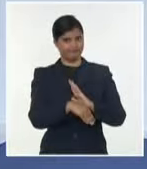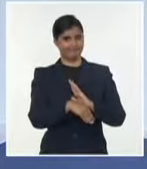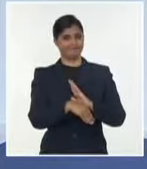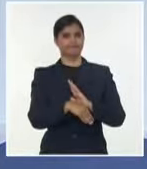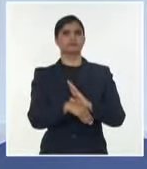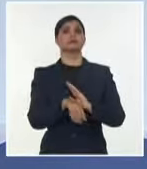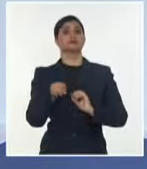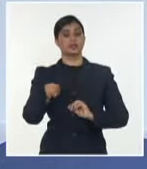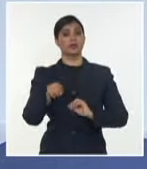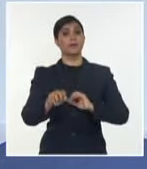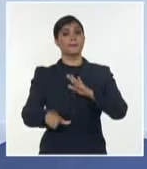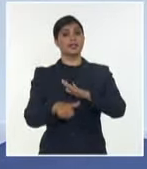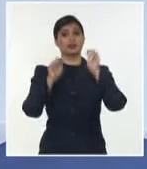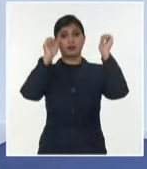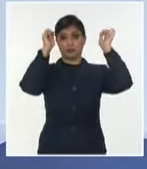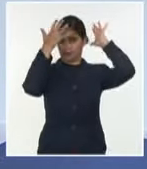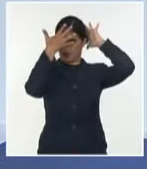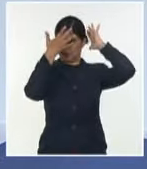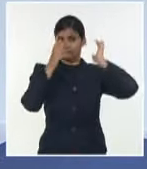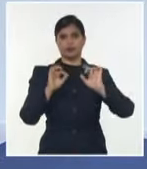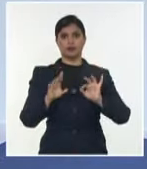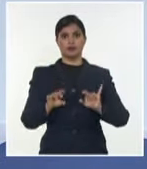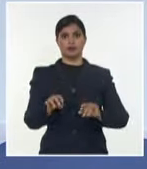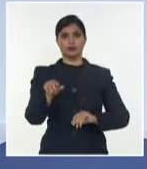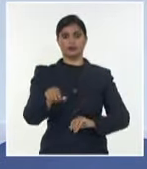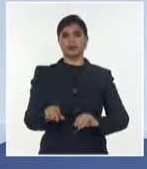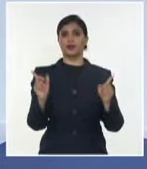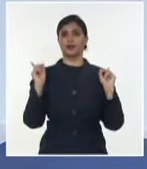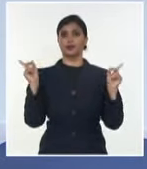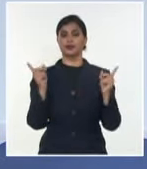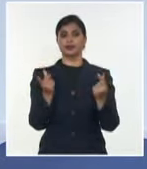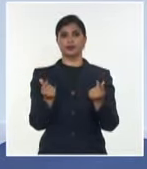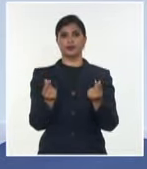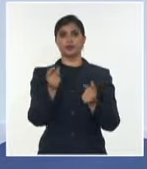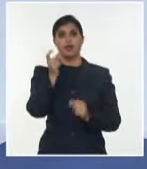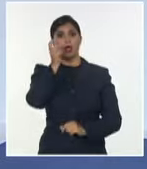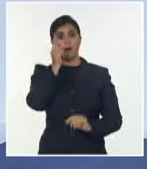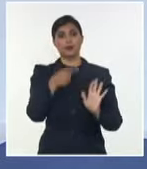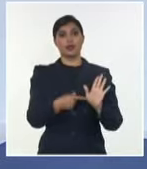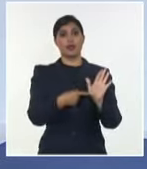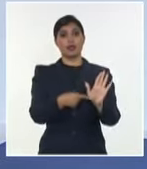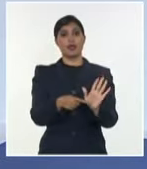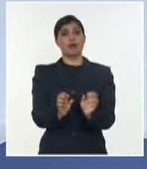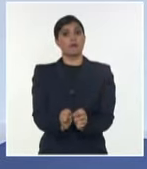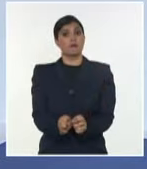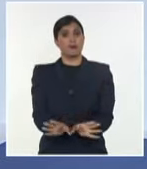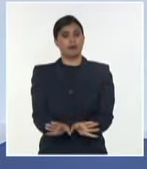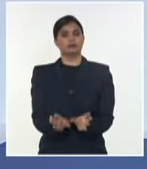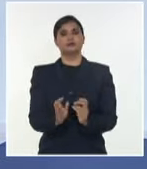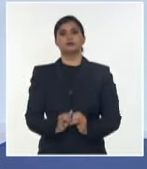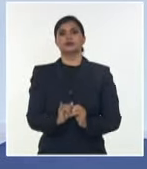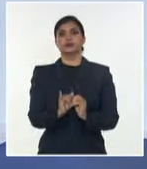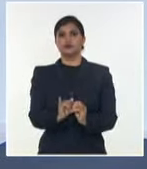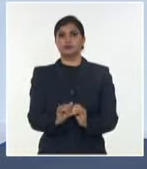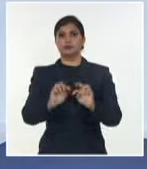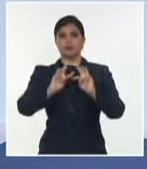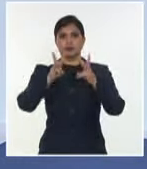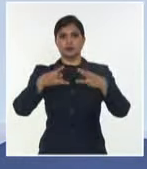Javier Milei. El secretario de Política Económica, Joaquín Cotani, presentó su renuncia este viernes, según informaron medios